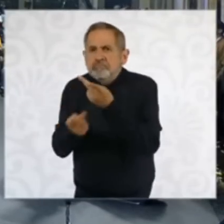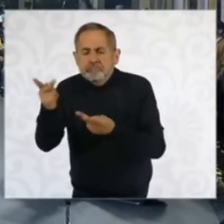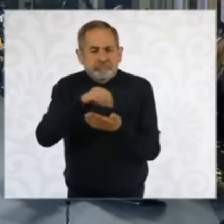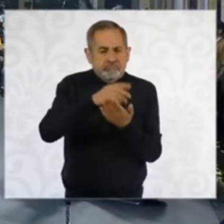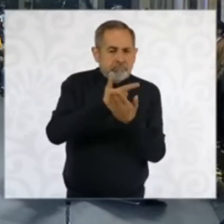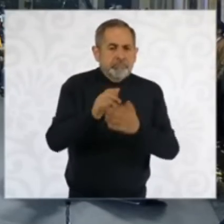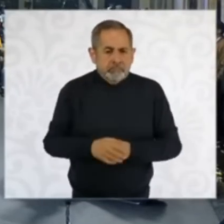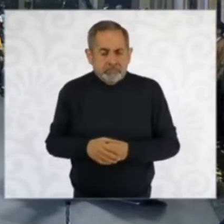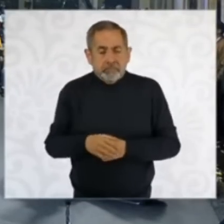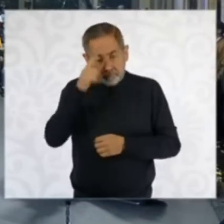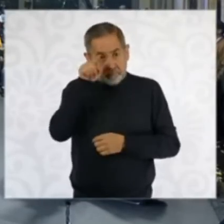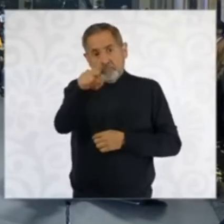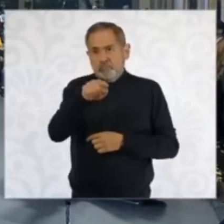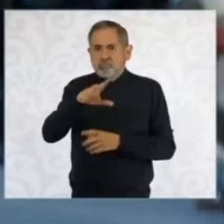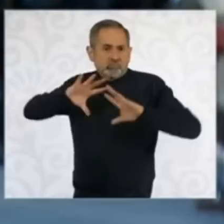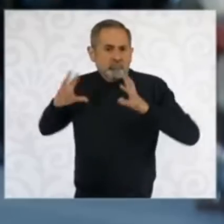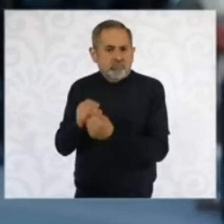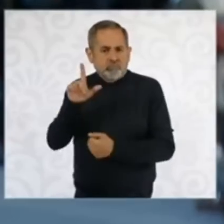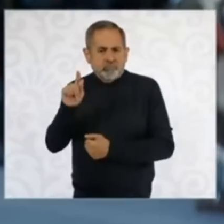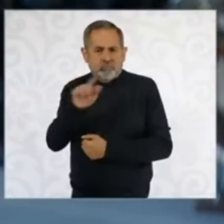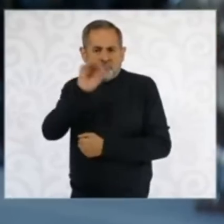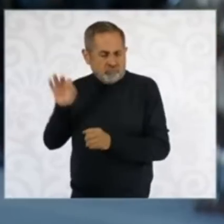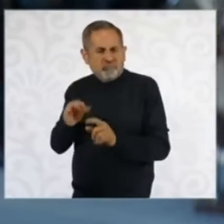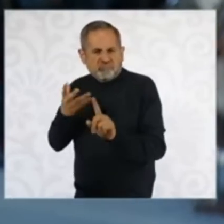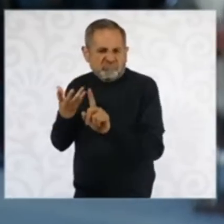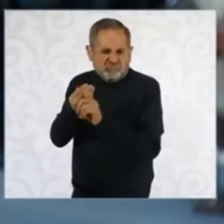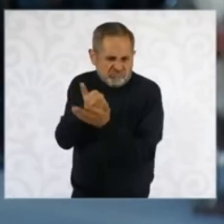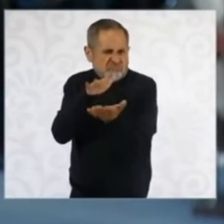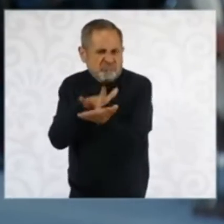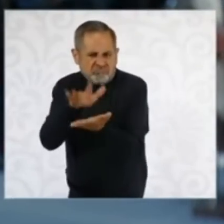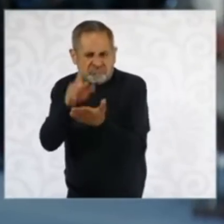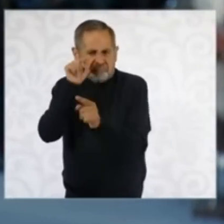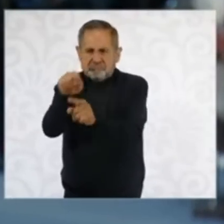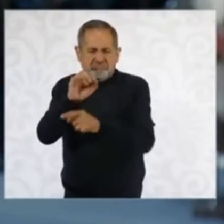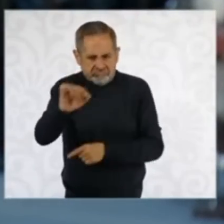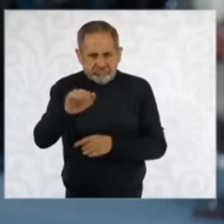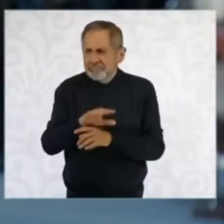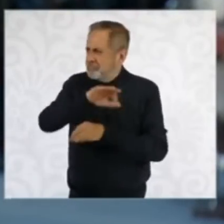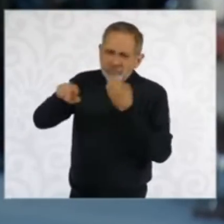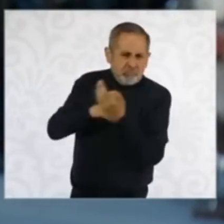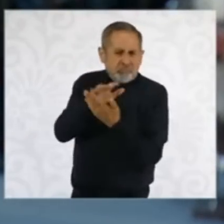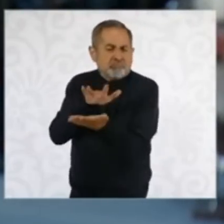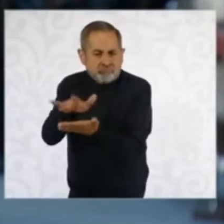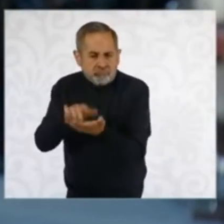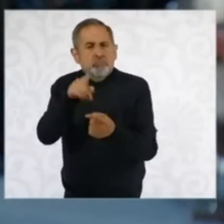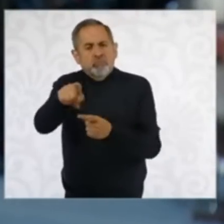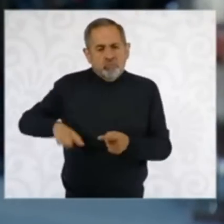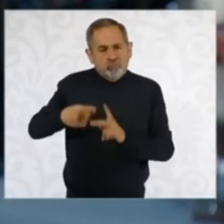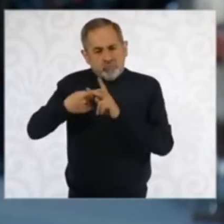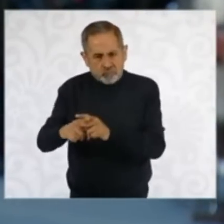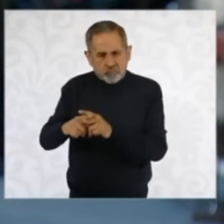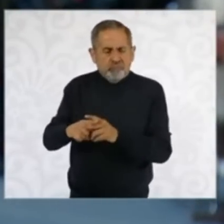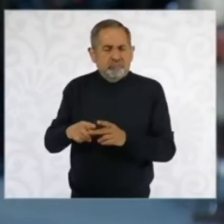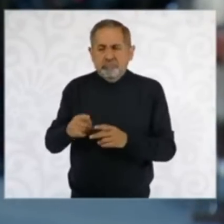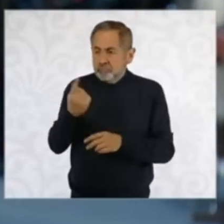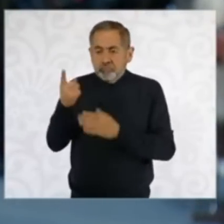a usted un respaldo del 70%, que coincide también en otras encuestas que han estado saliendo, el alto respaldo que tienen al inicio de su gobierno, después de